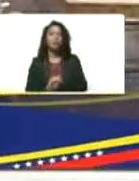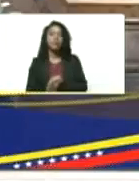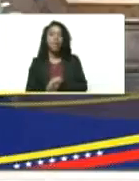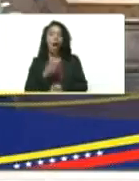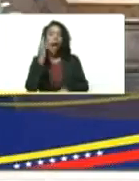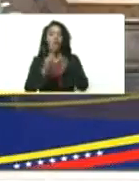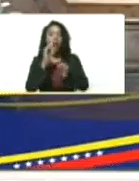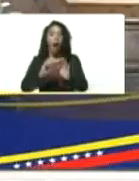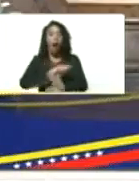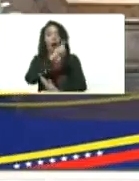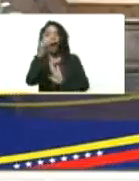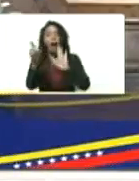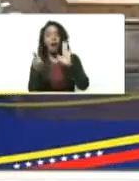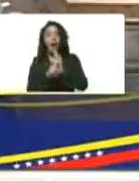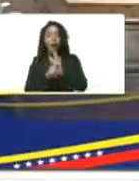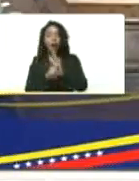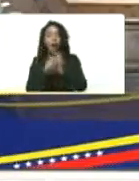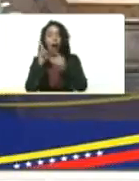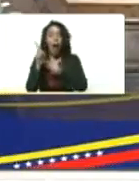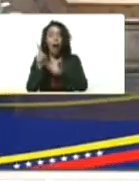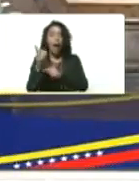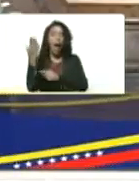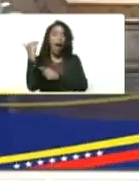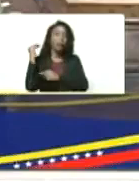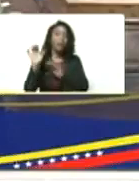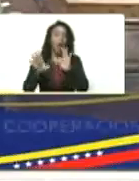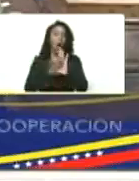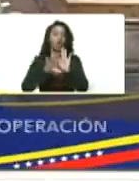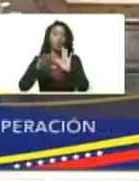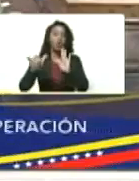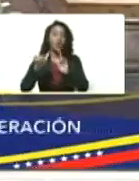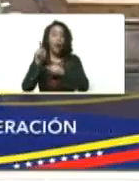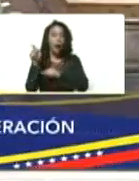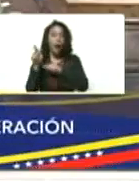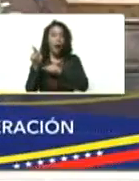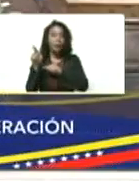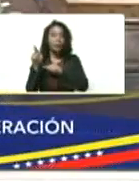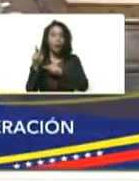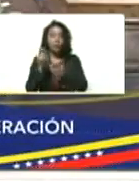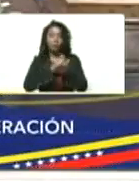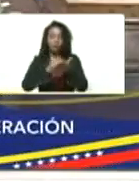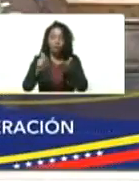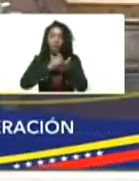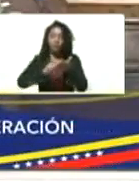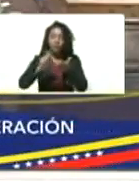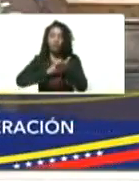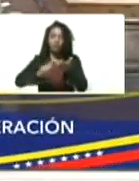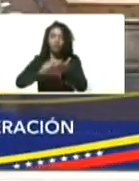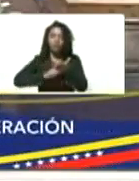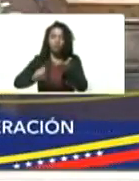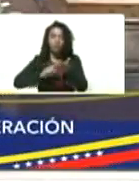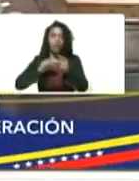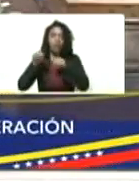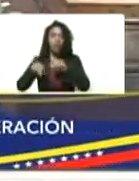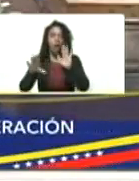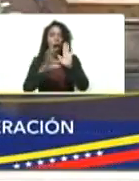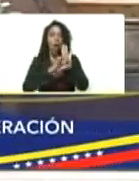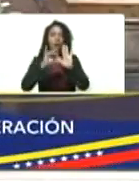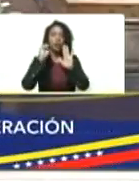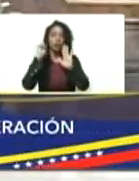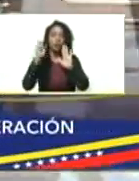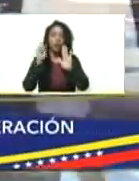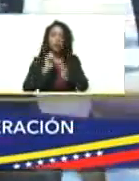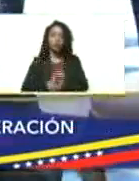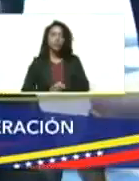general fue constituyente corredactor de esta constitución